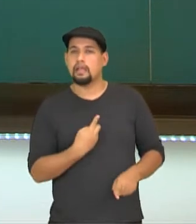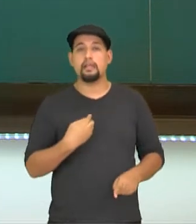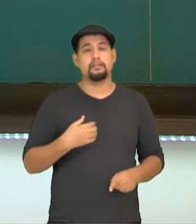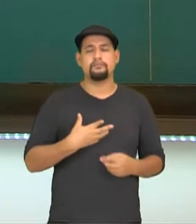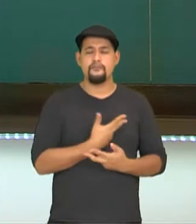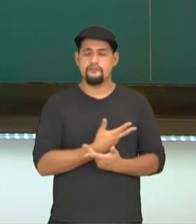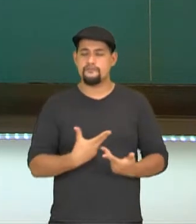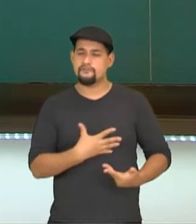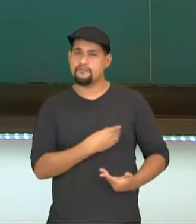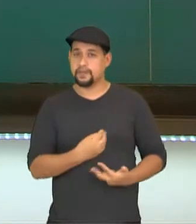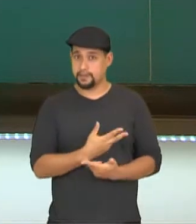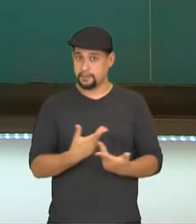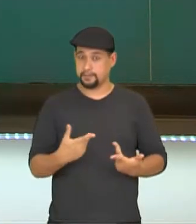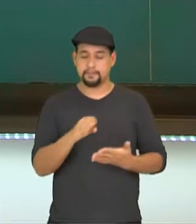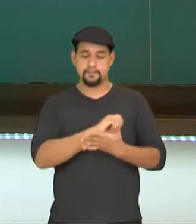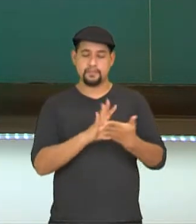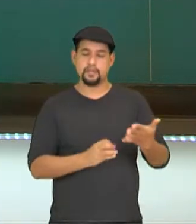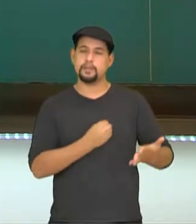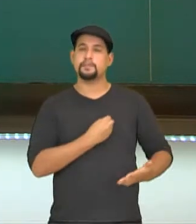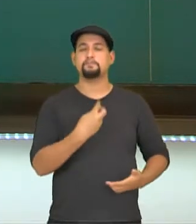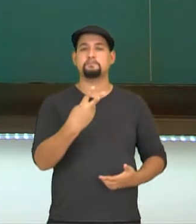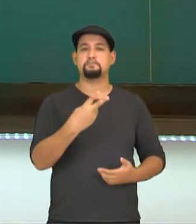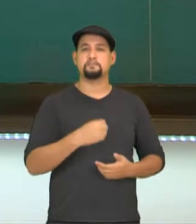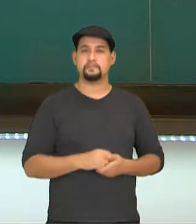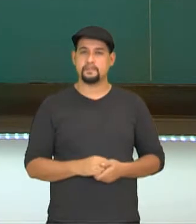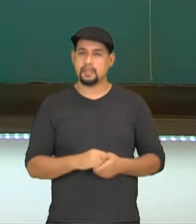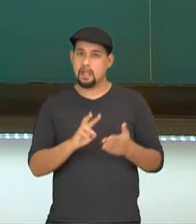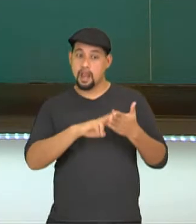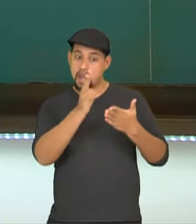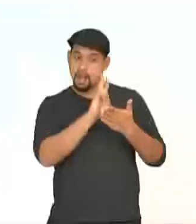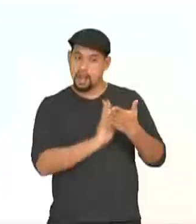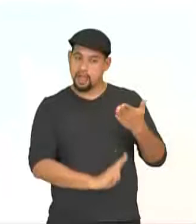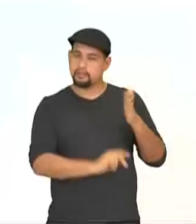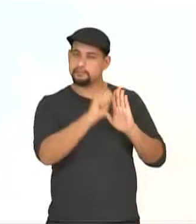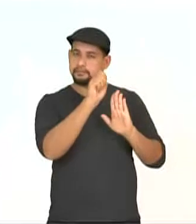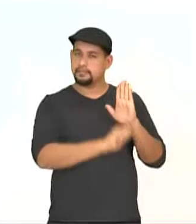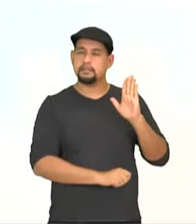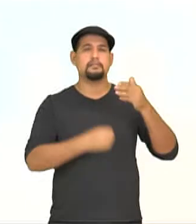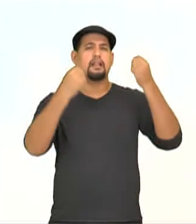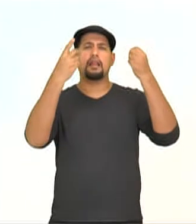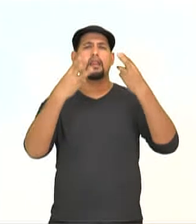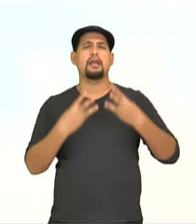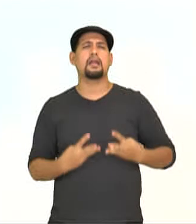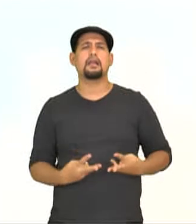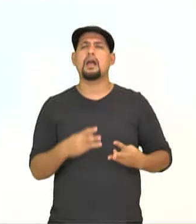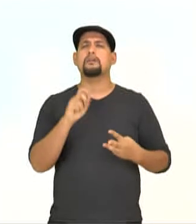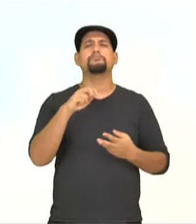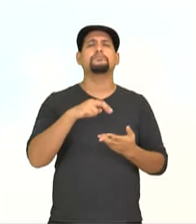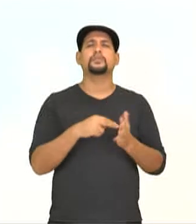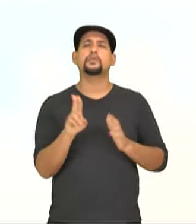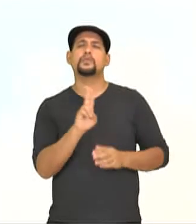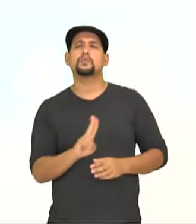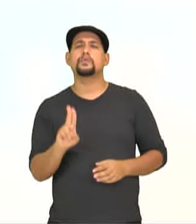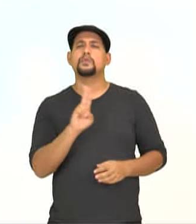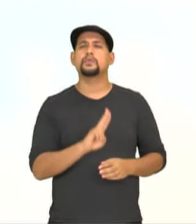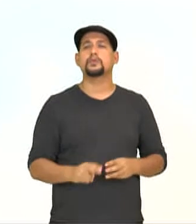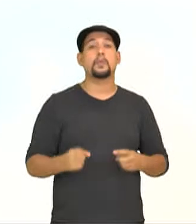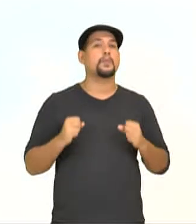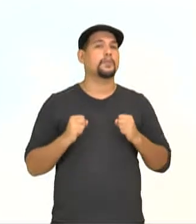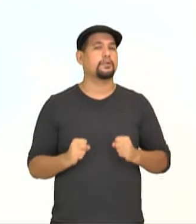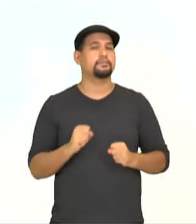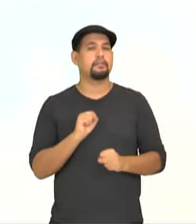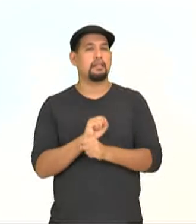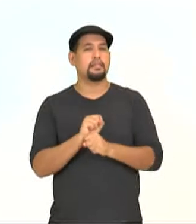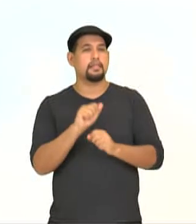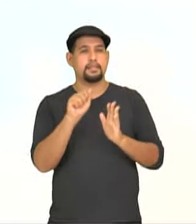hijos. Atividade 2. Lee o texto e explica o uso de los possessivos. Mais um